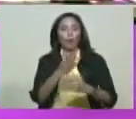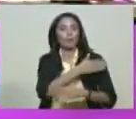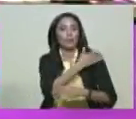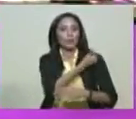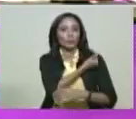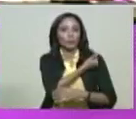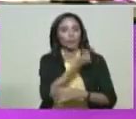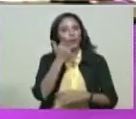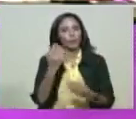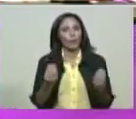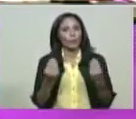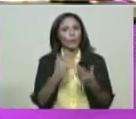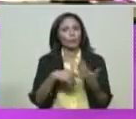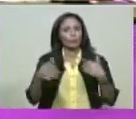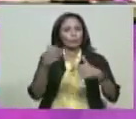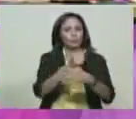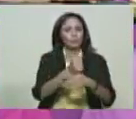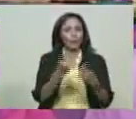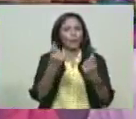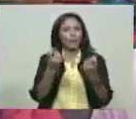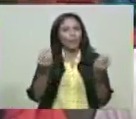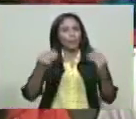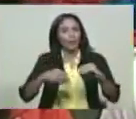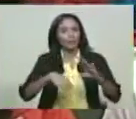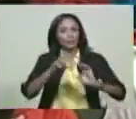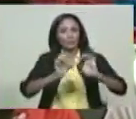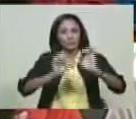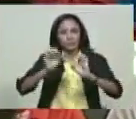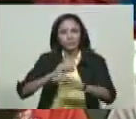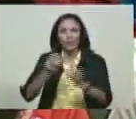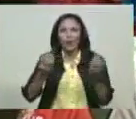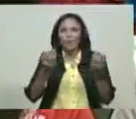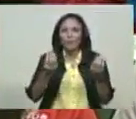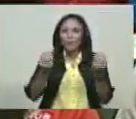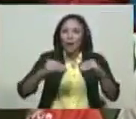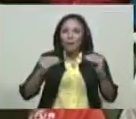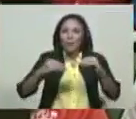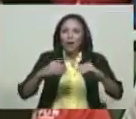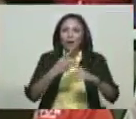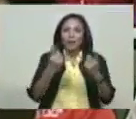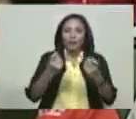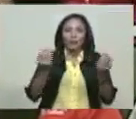conseguir muchas cosas que faltan seguro